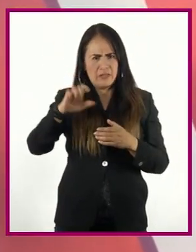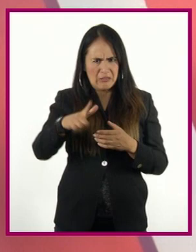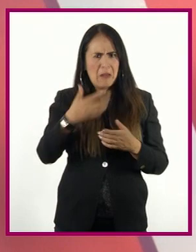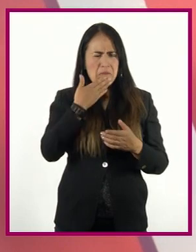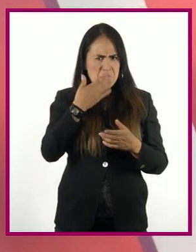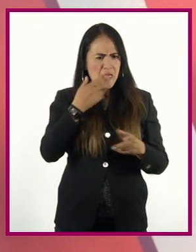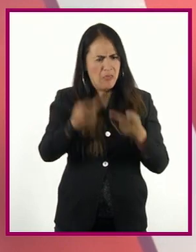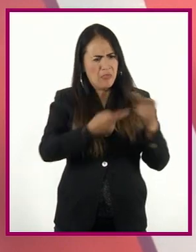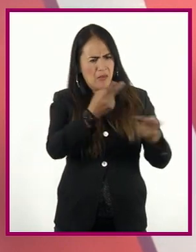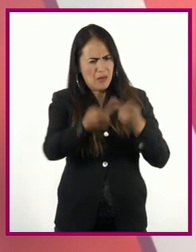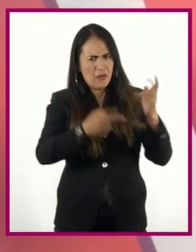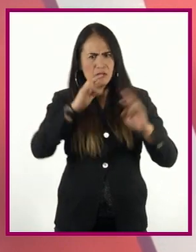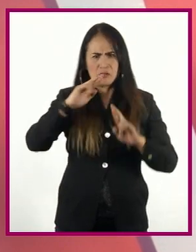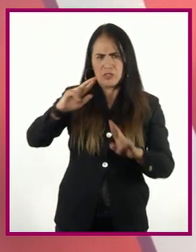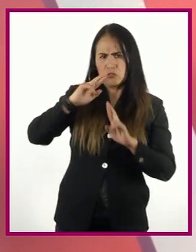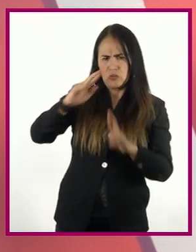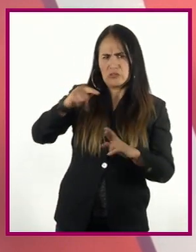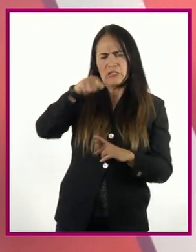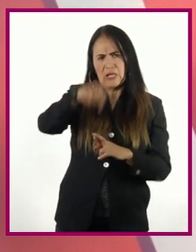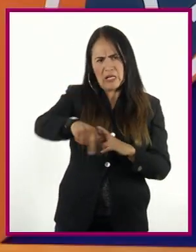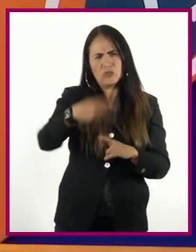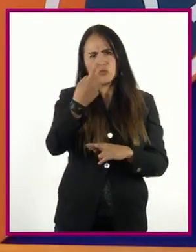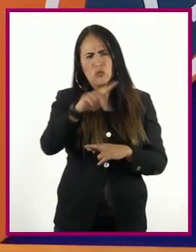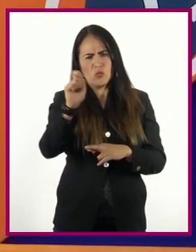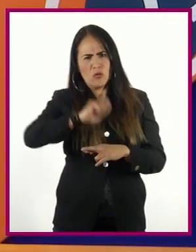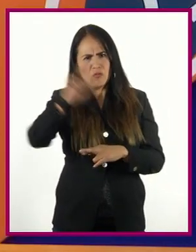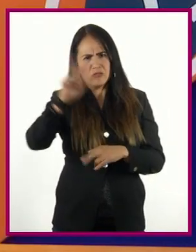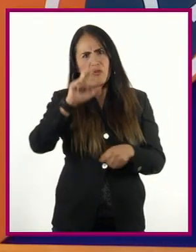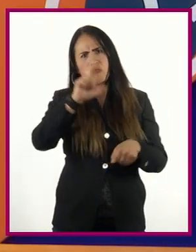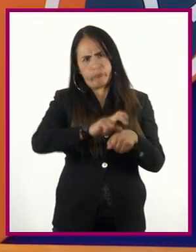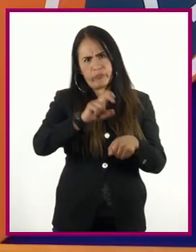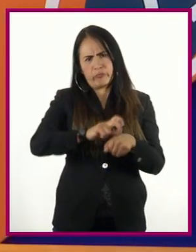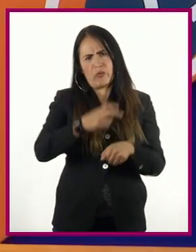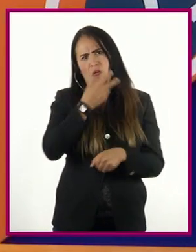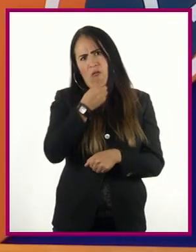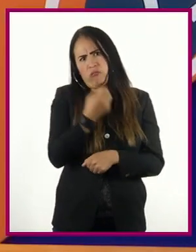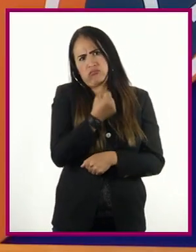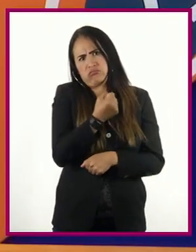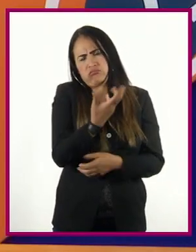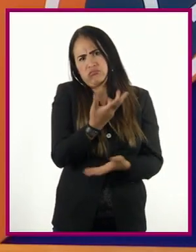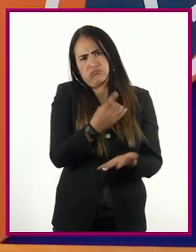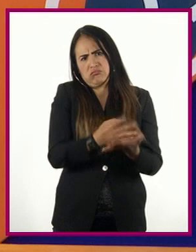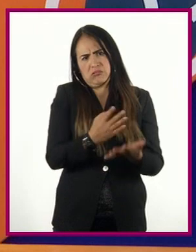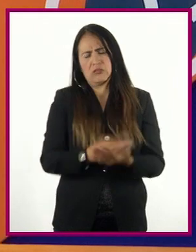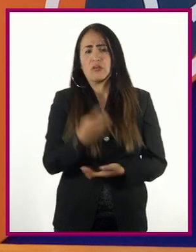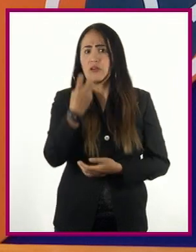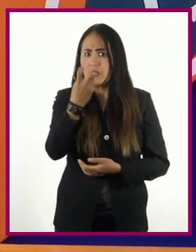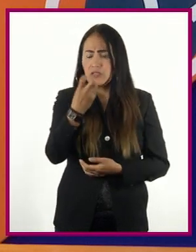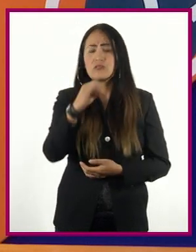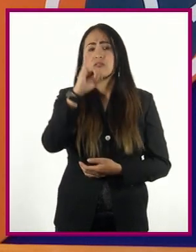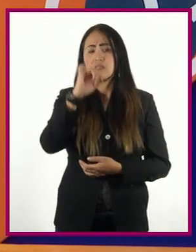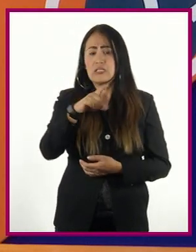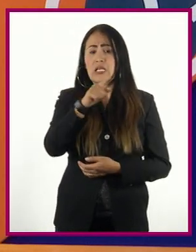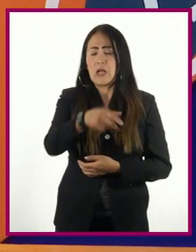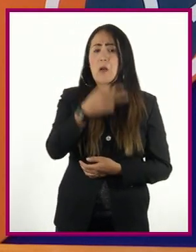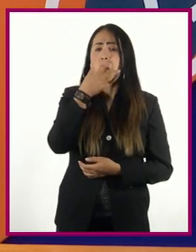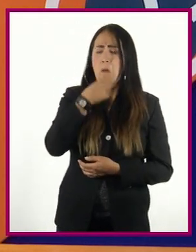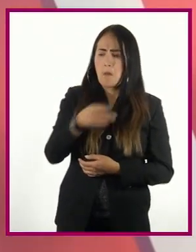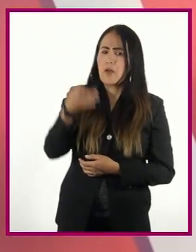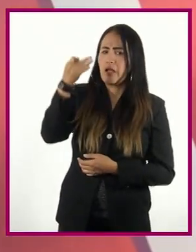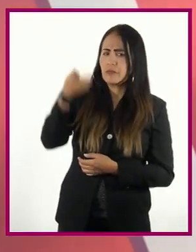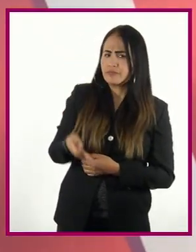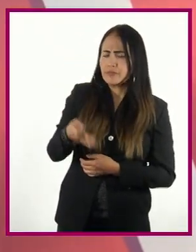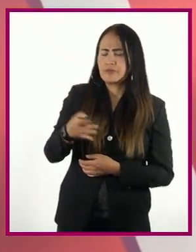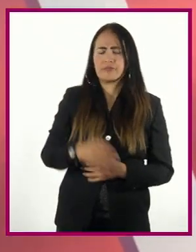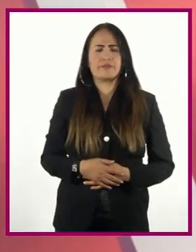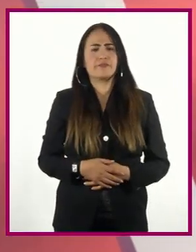el machismo que percibe en su profesión. Acabas de decir algo interesante, que accedió a la entrevista.